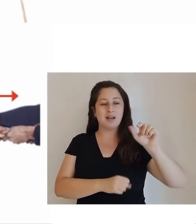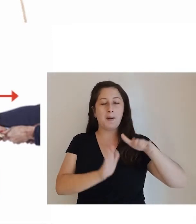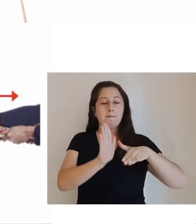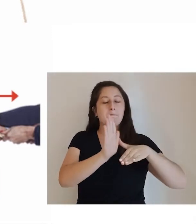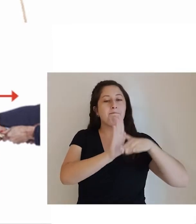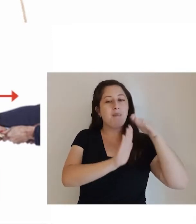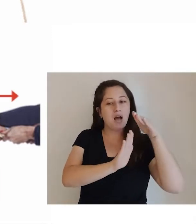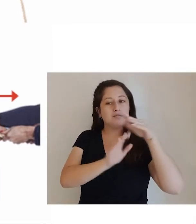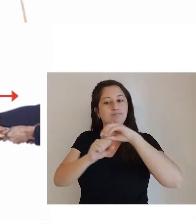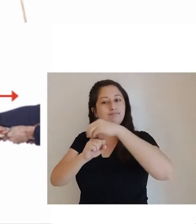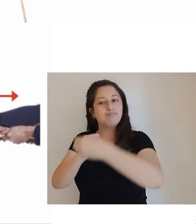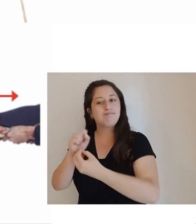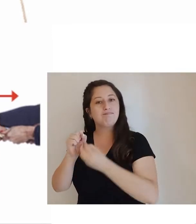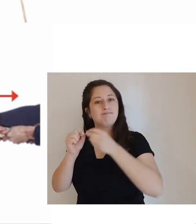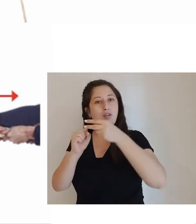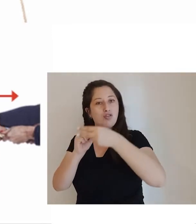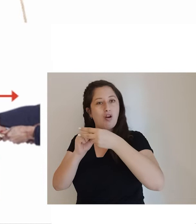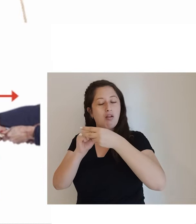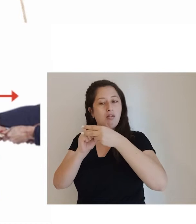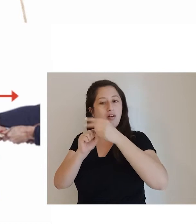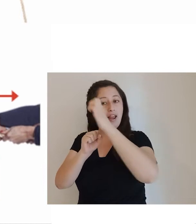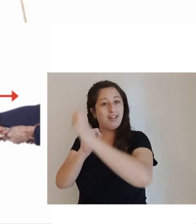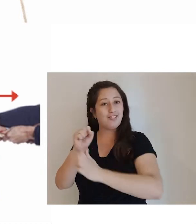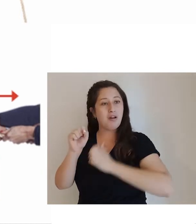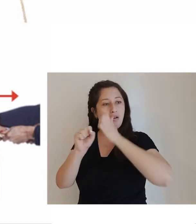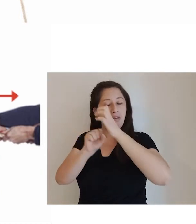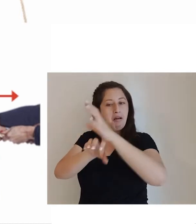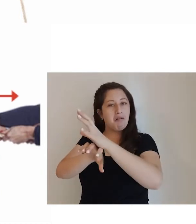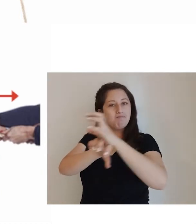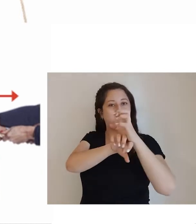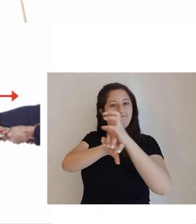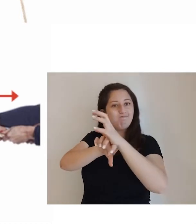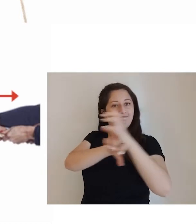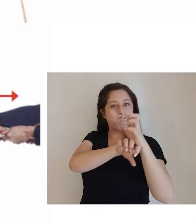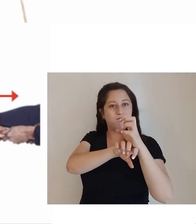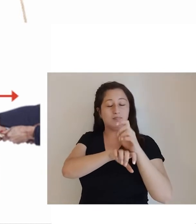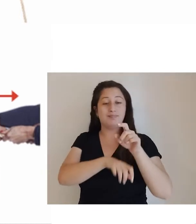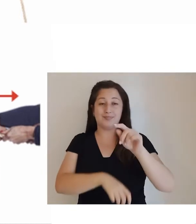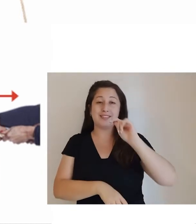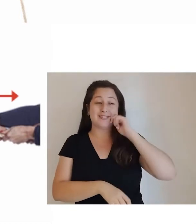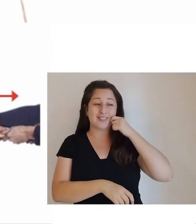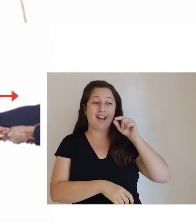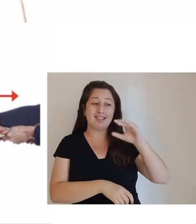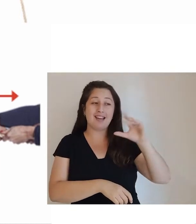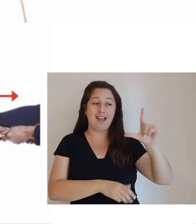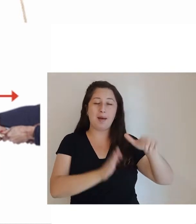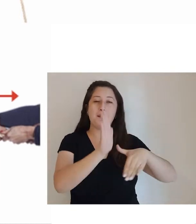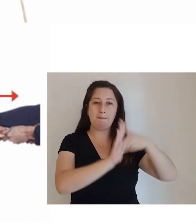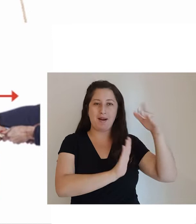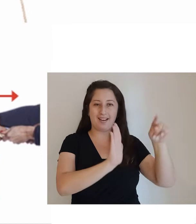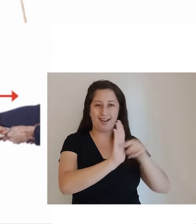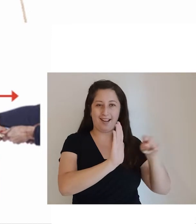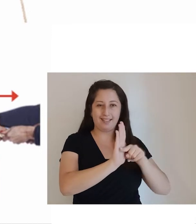mayor atracción sobre los electrones del enlace. Es decir, es mucho más